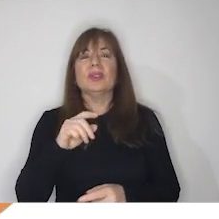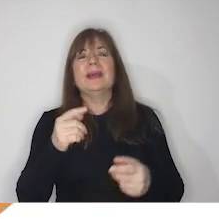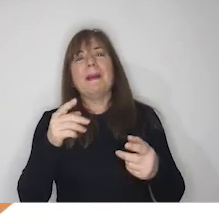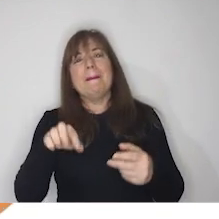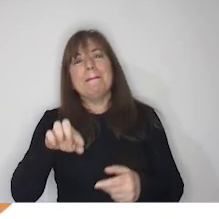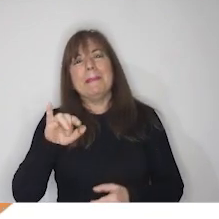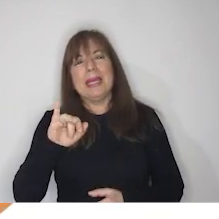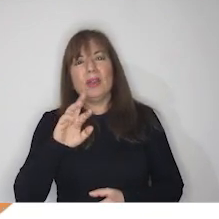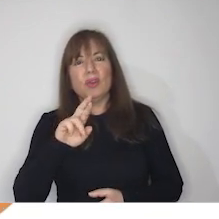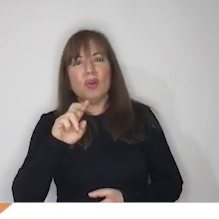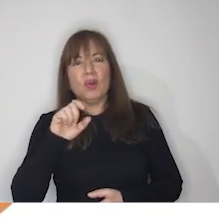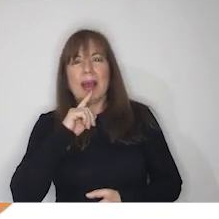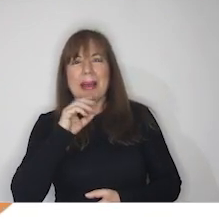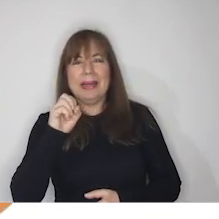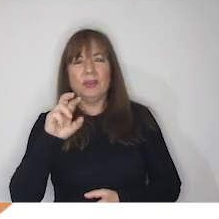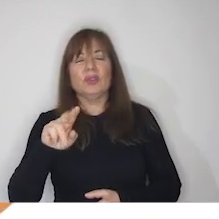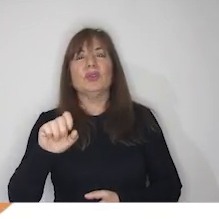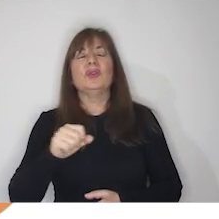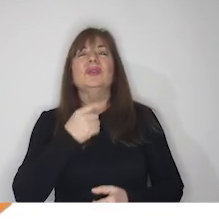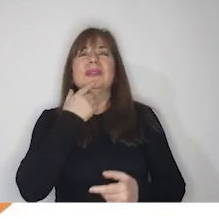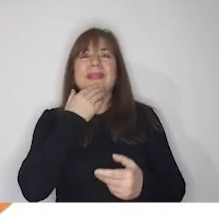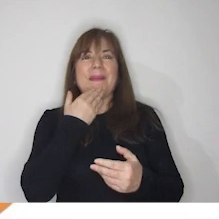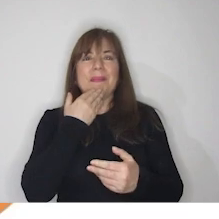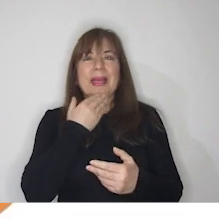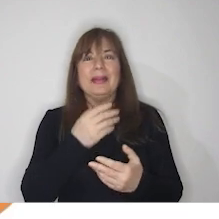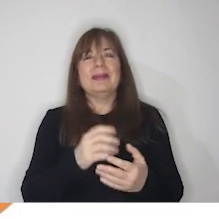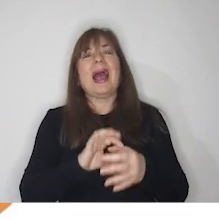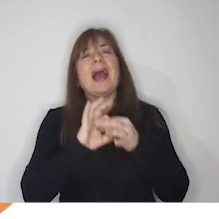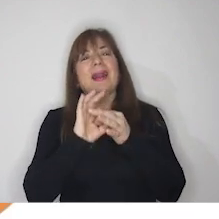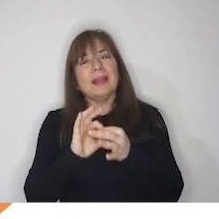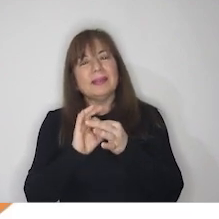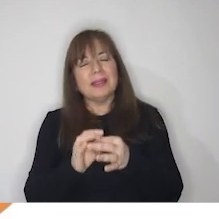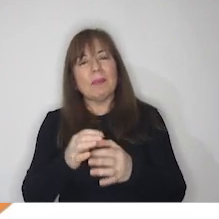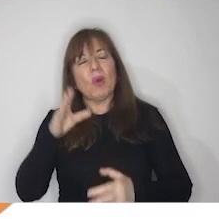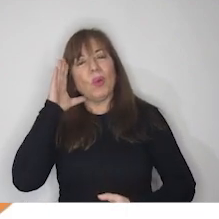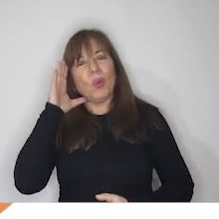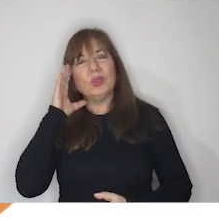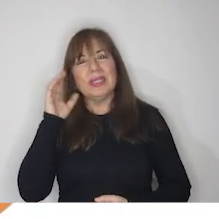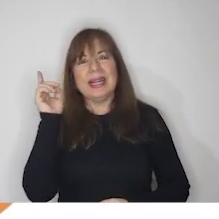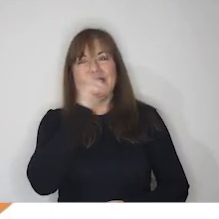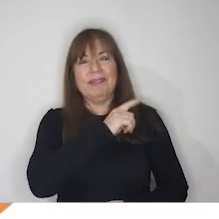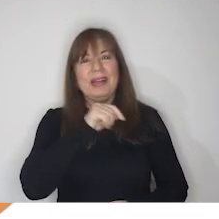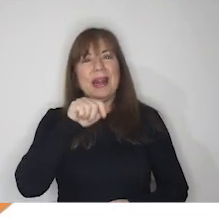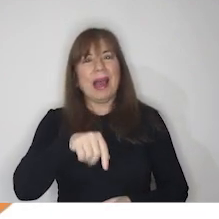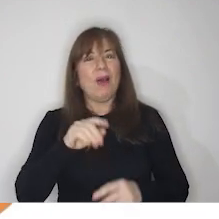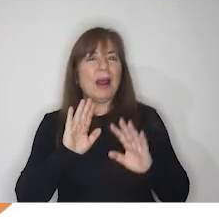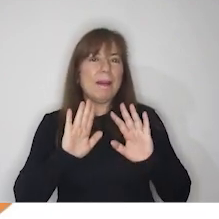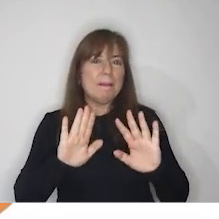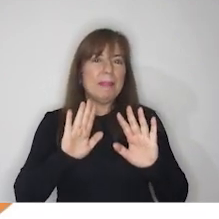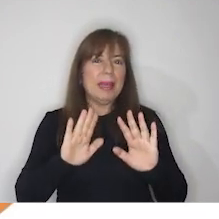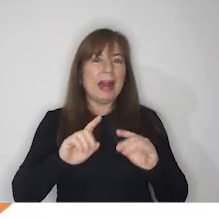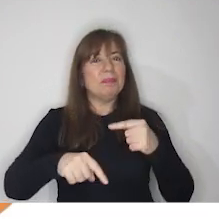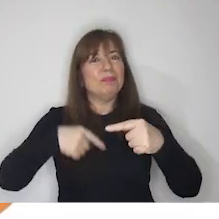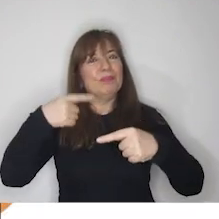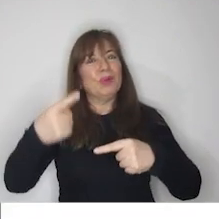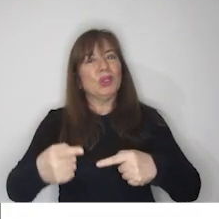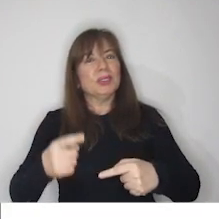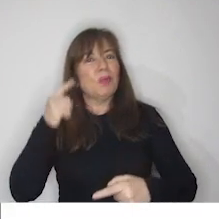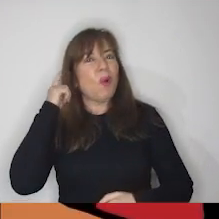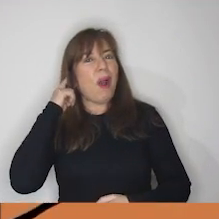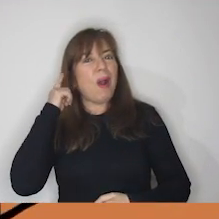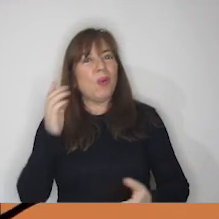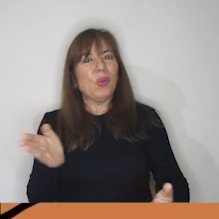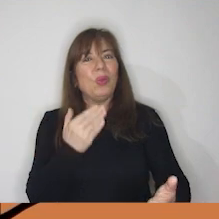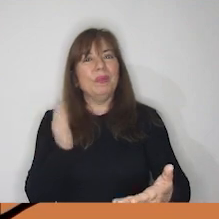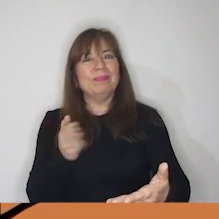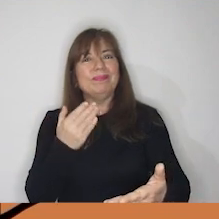Anticonvulsivantes, fenituana como carbamazepina, barbitúricos, primidona, topiramato, oscarbazepina.